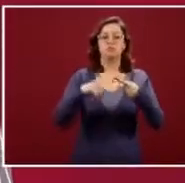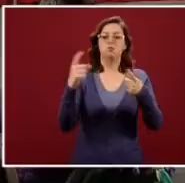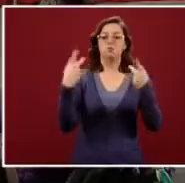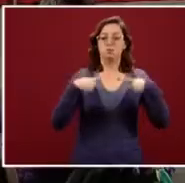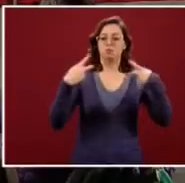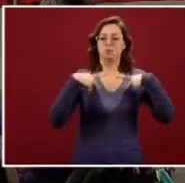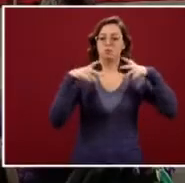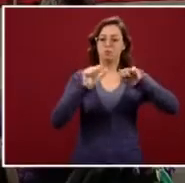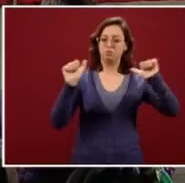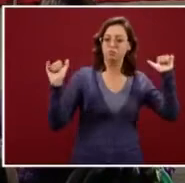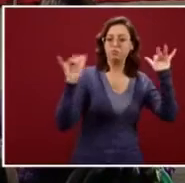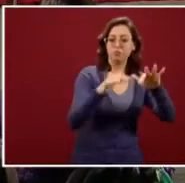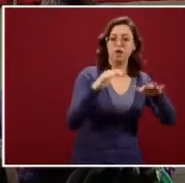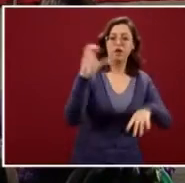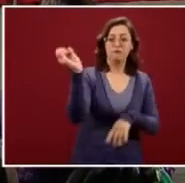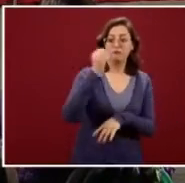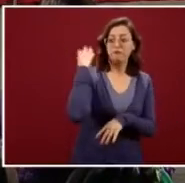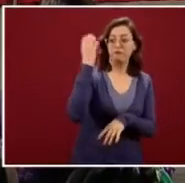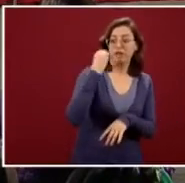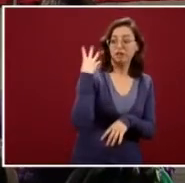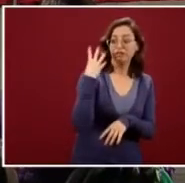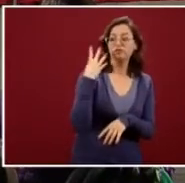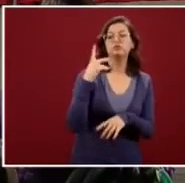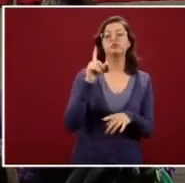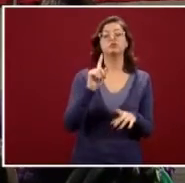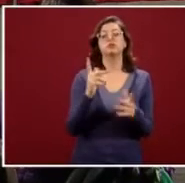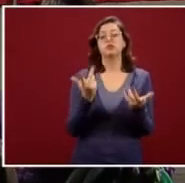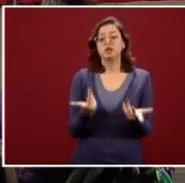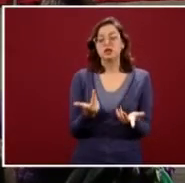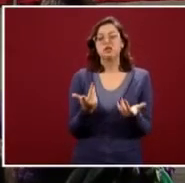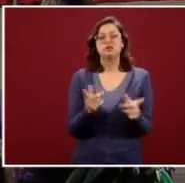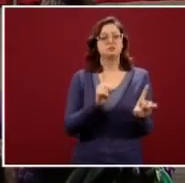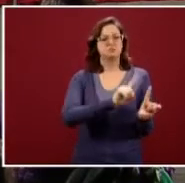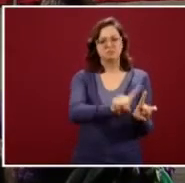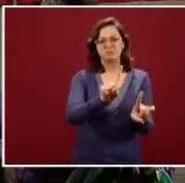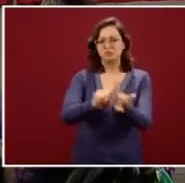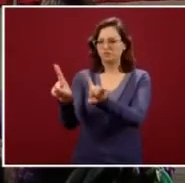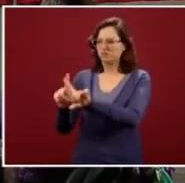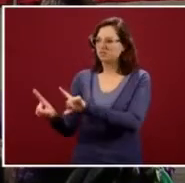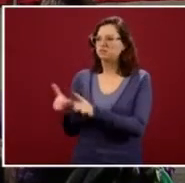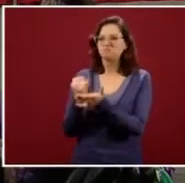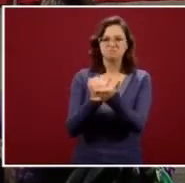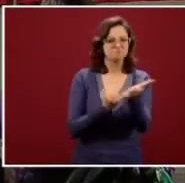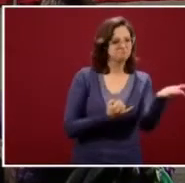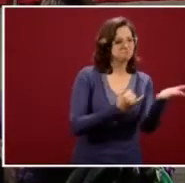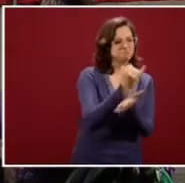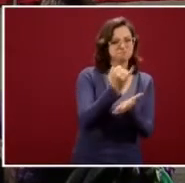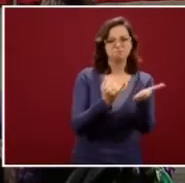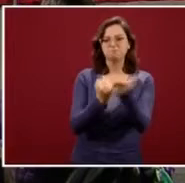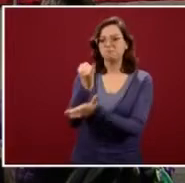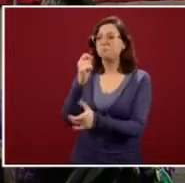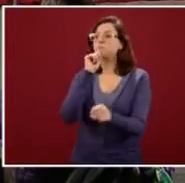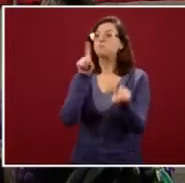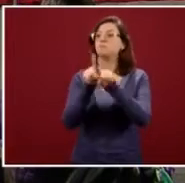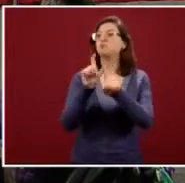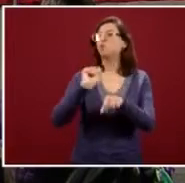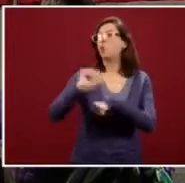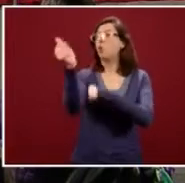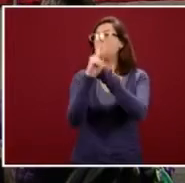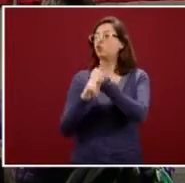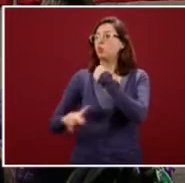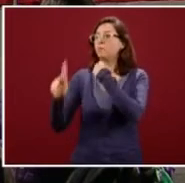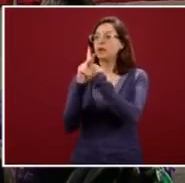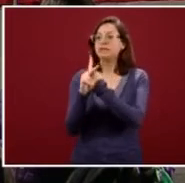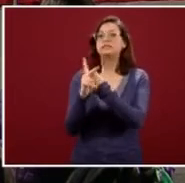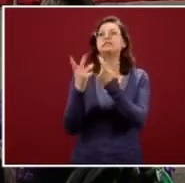y vamos a explicar por qué razón estas medidas que ha tomado también otros países del mundo y que recomienda